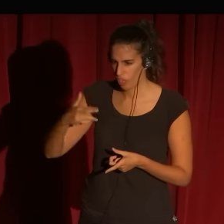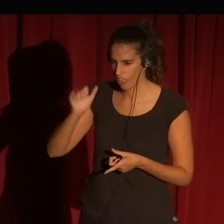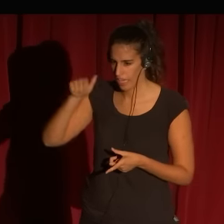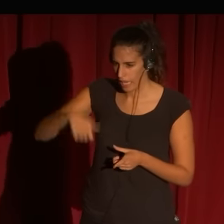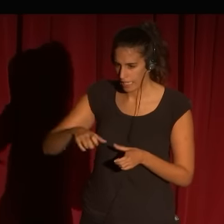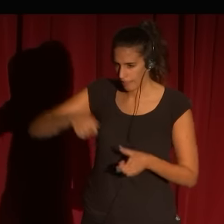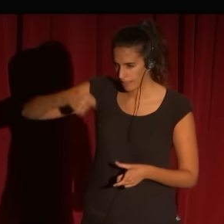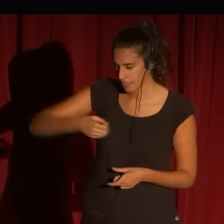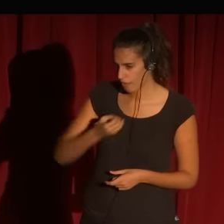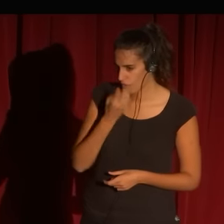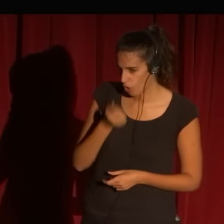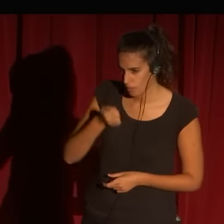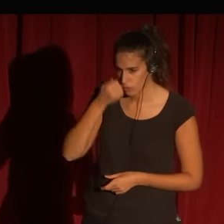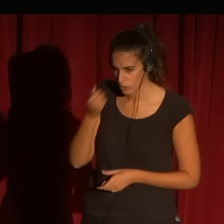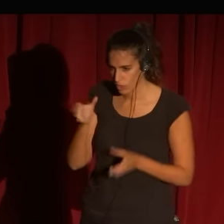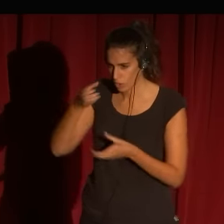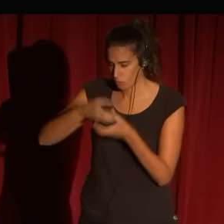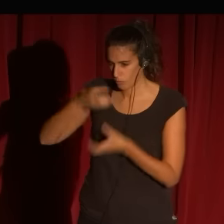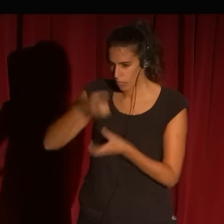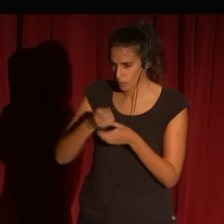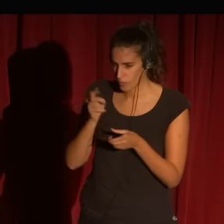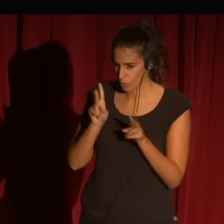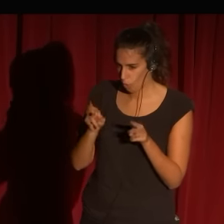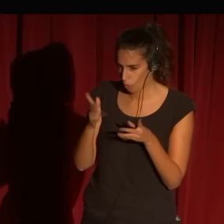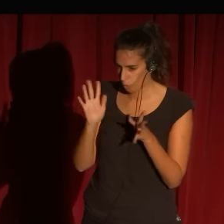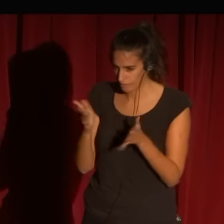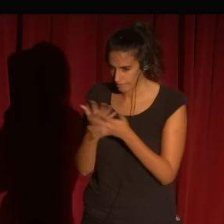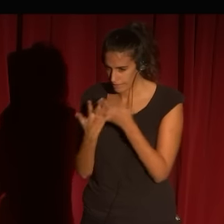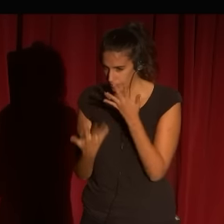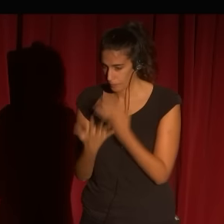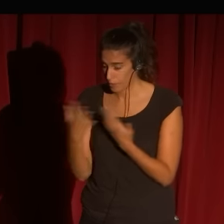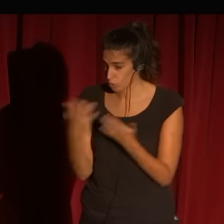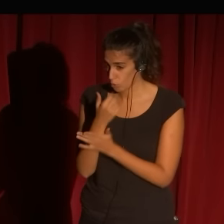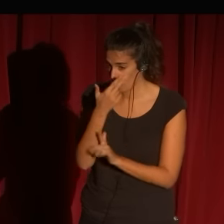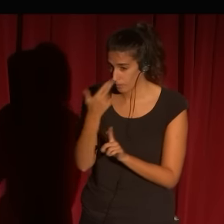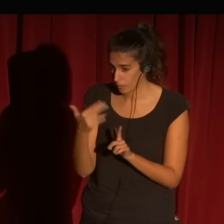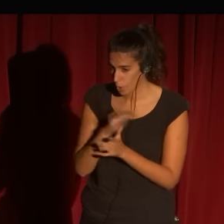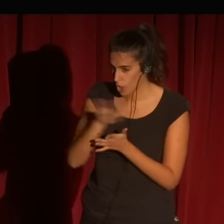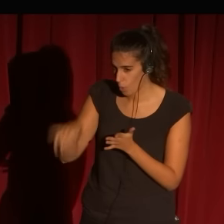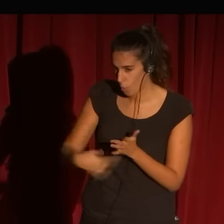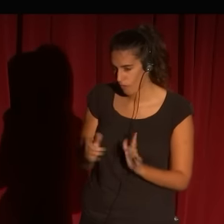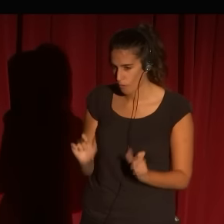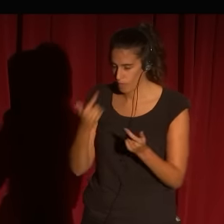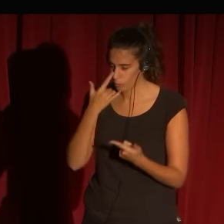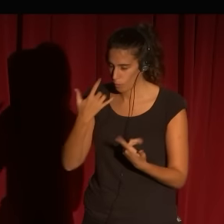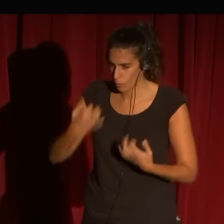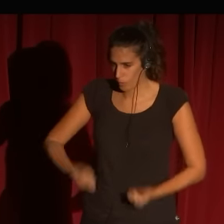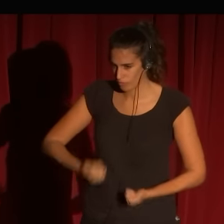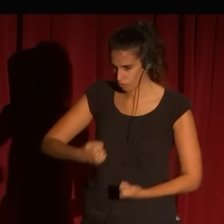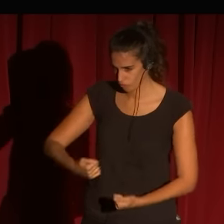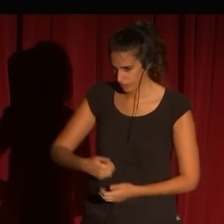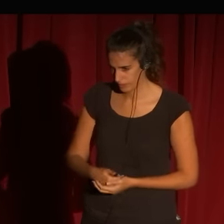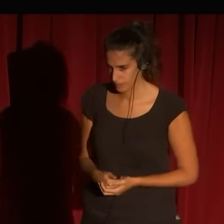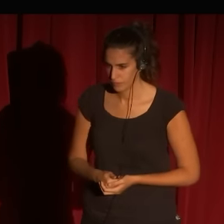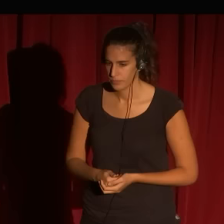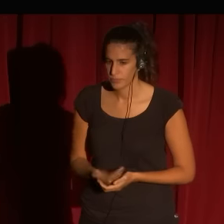frutos flores una copa de plata sobredorada etcétera todo Exactamente lo mismo pero pintado en un lenguaje formal muchísimo más robusto como